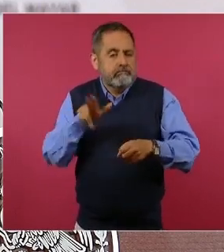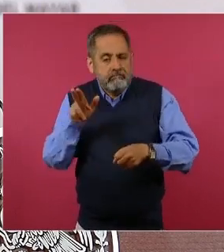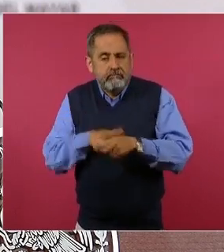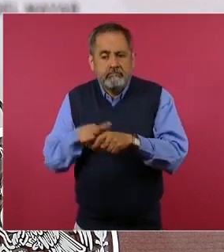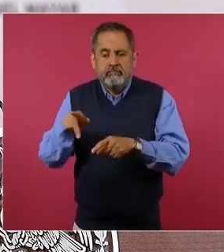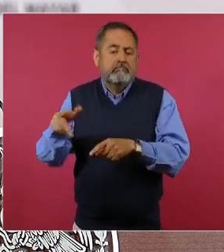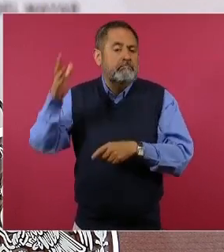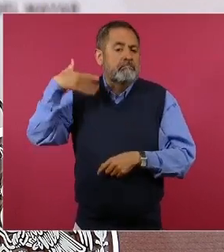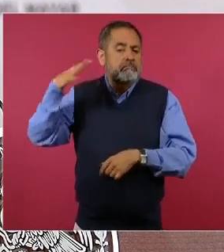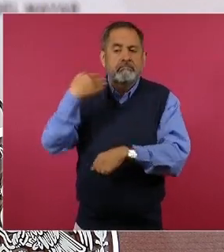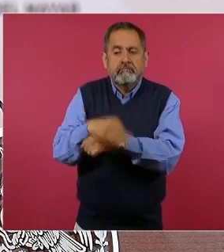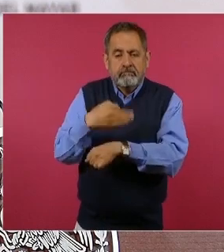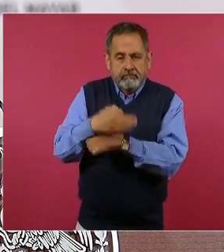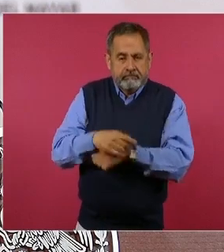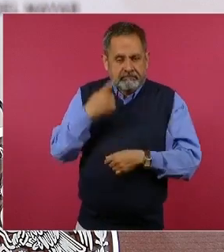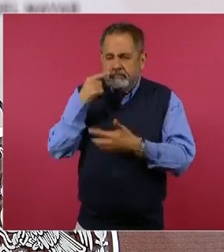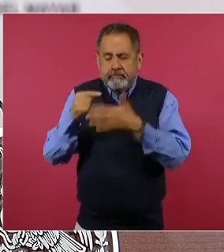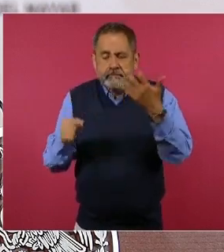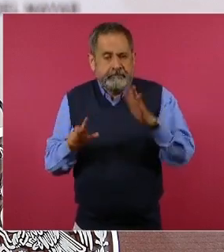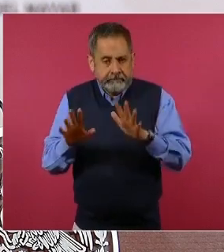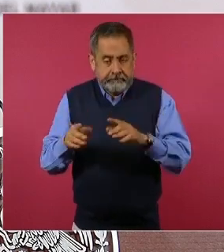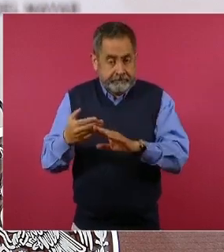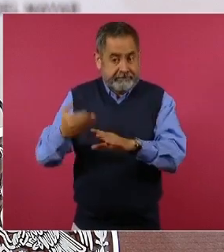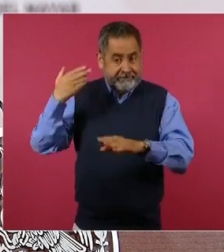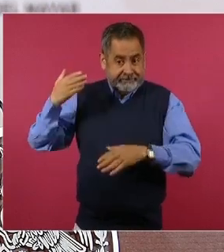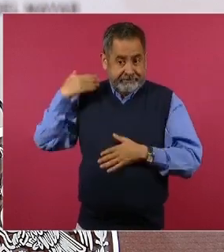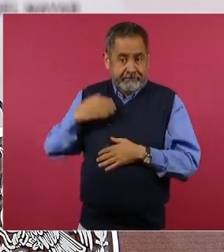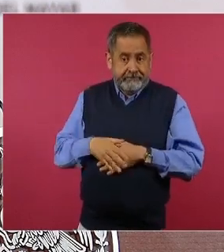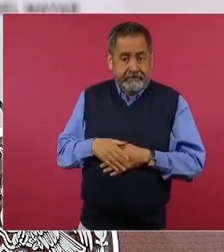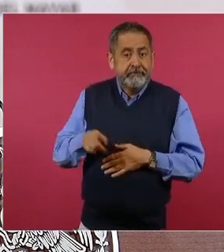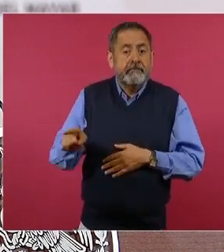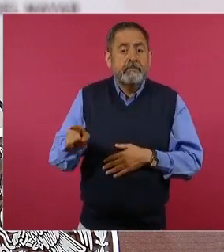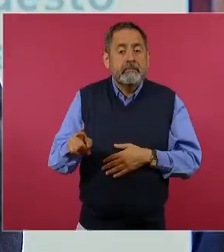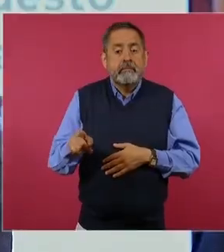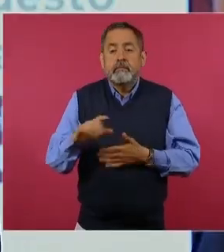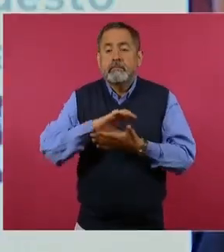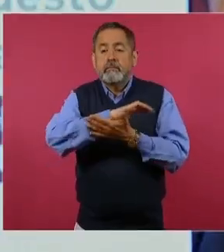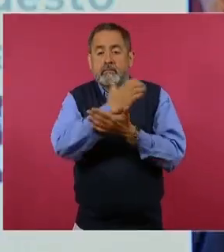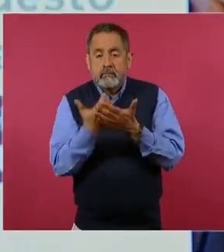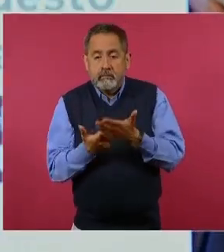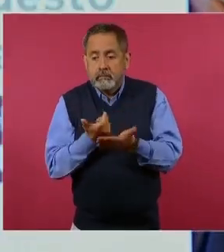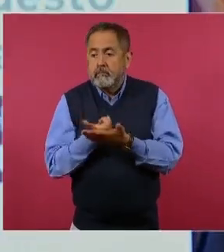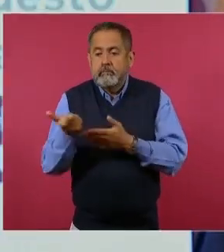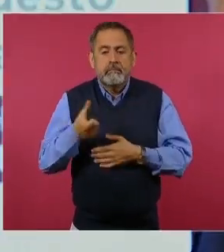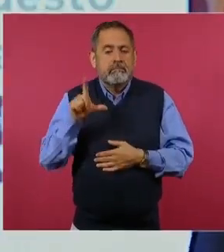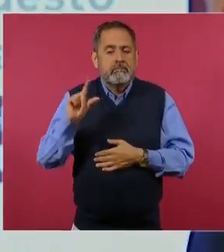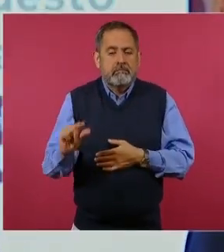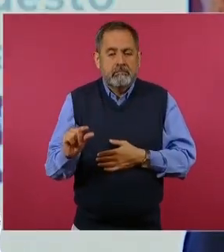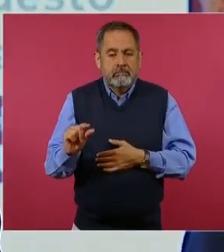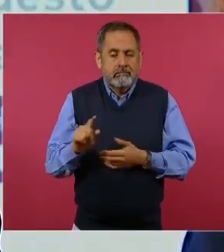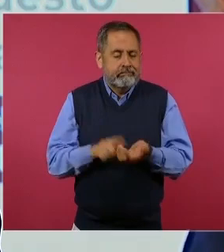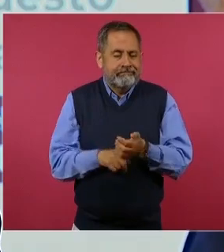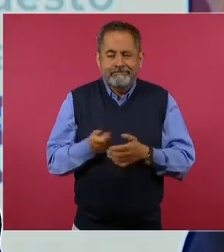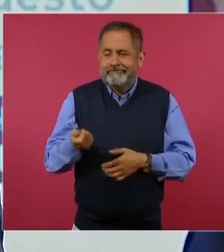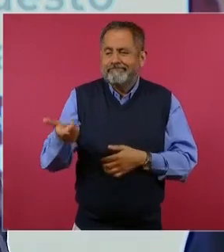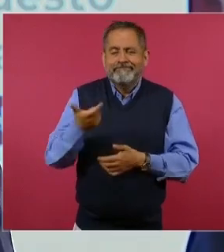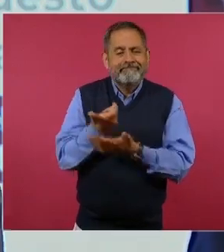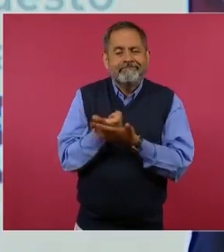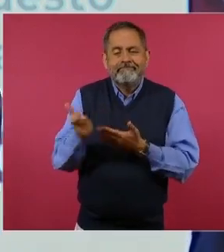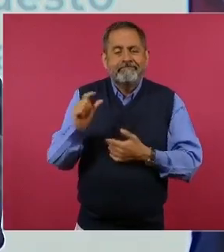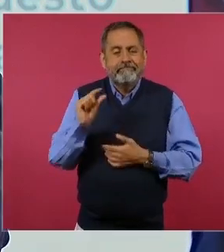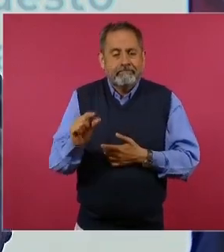tenía las siguientes características. Primero, tenía salarios, contratos precarios. ¿Qué significa un contrato